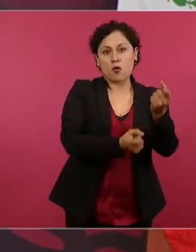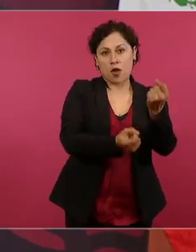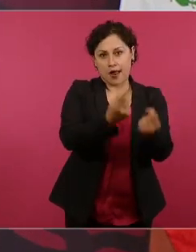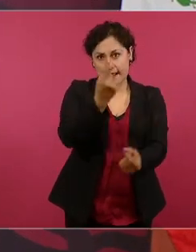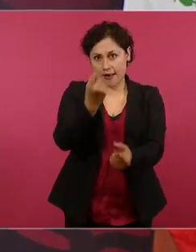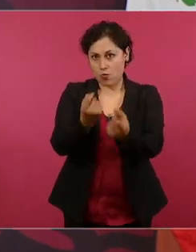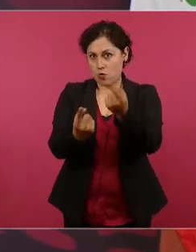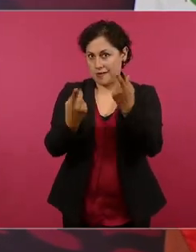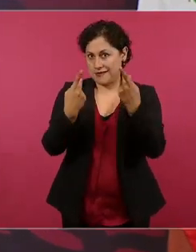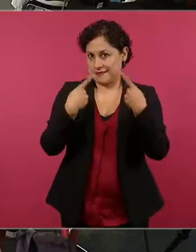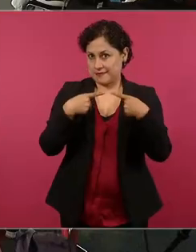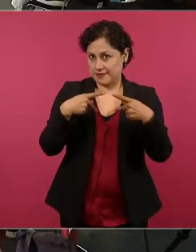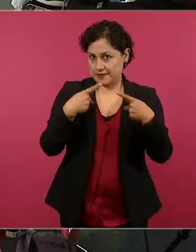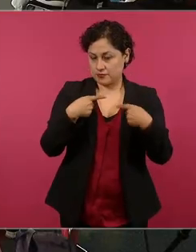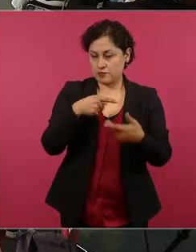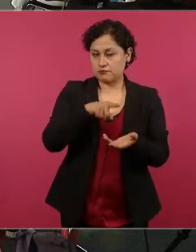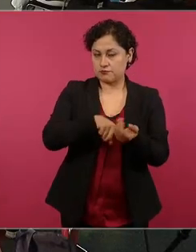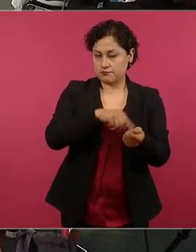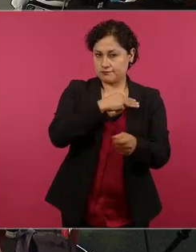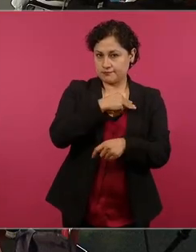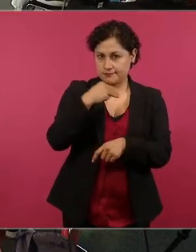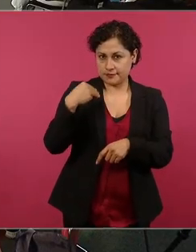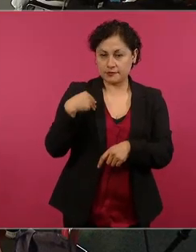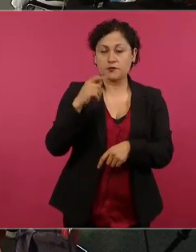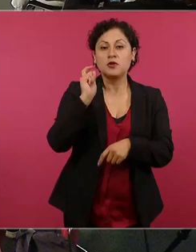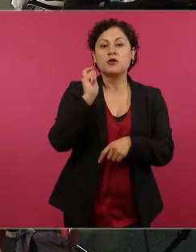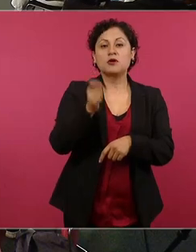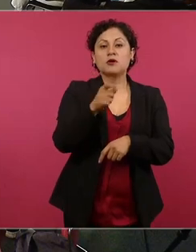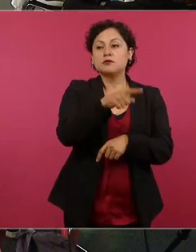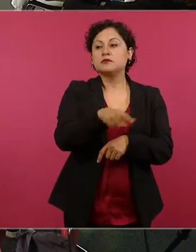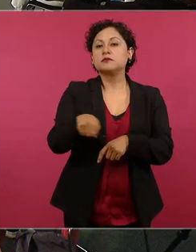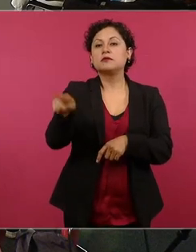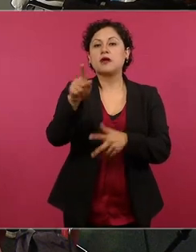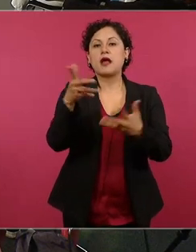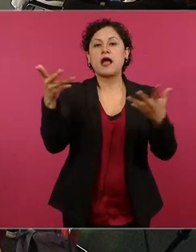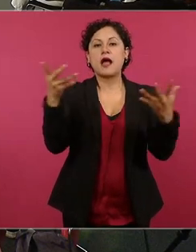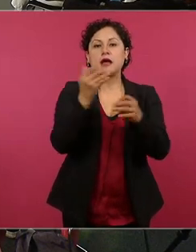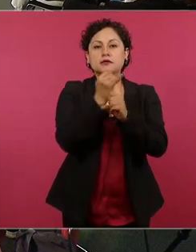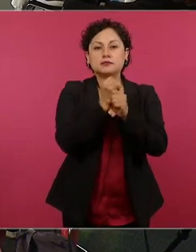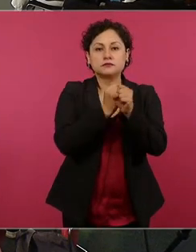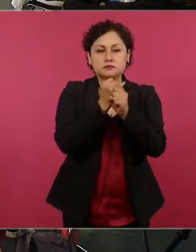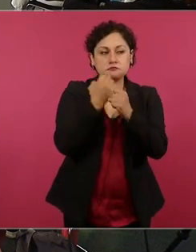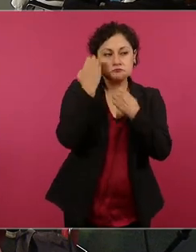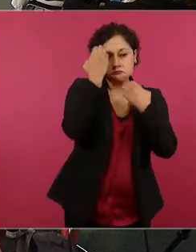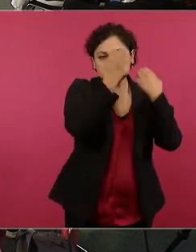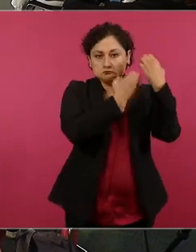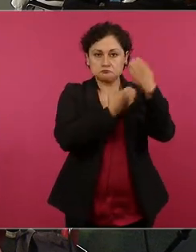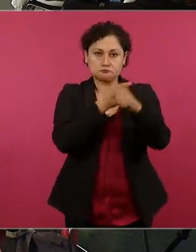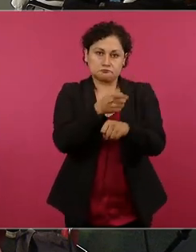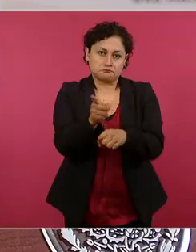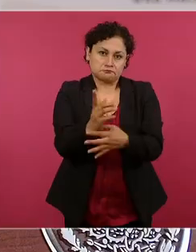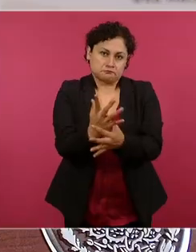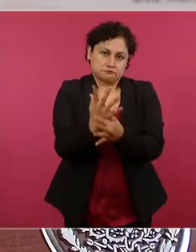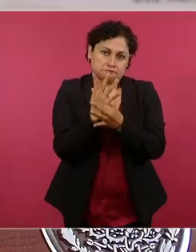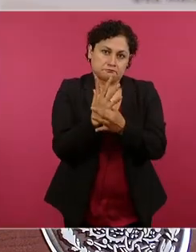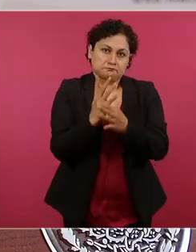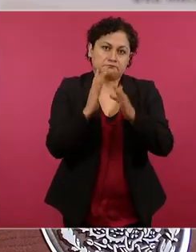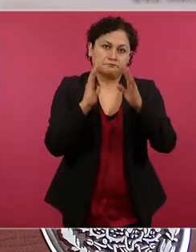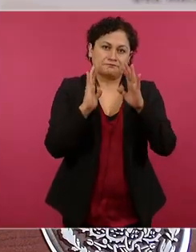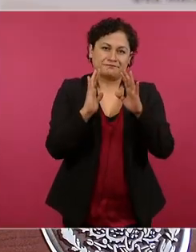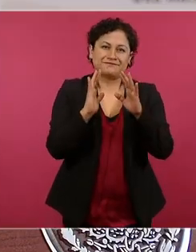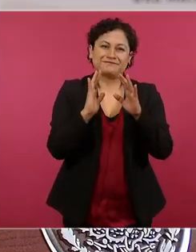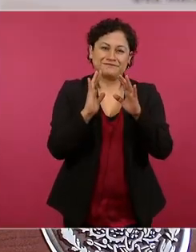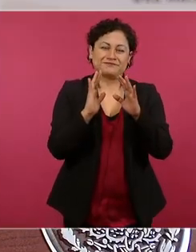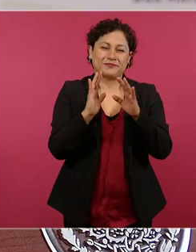hicieron un supuesto estudio, como el estudio que hicieron los especialistas, los expertos, los